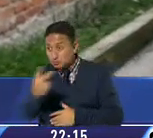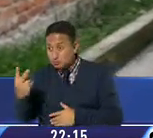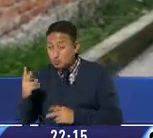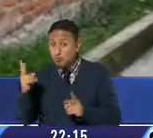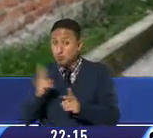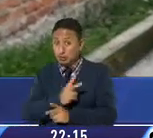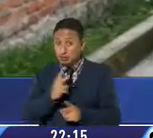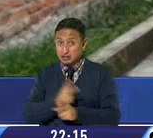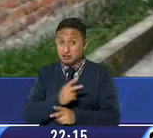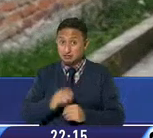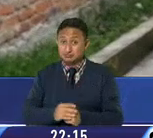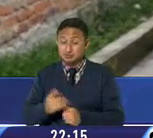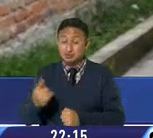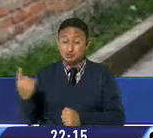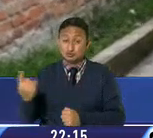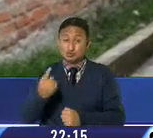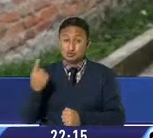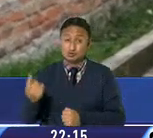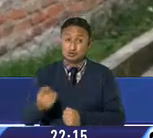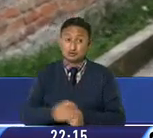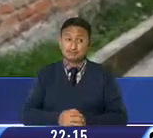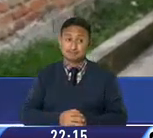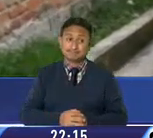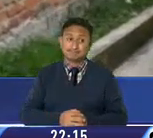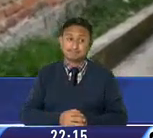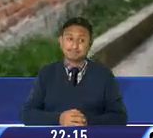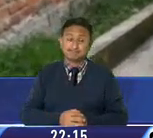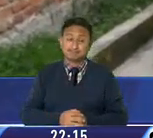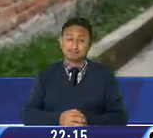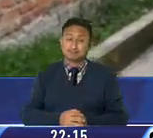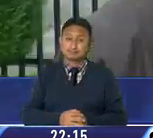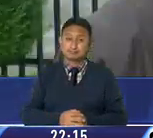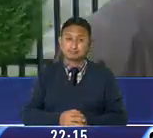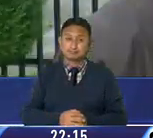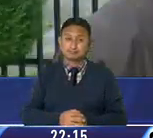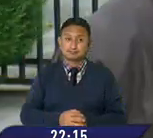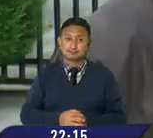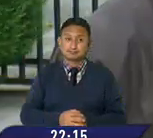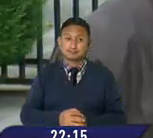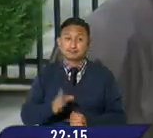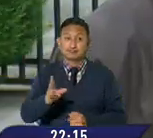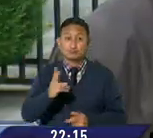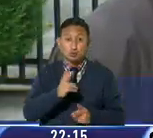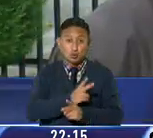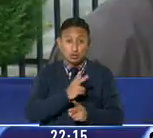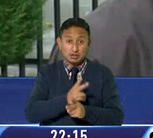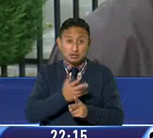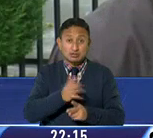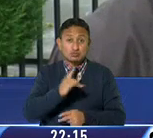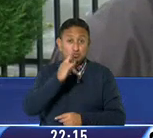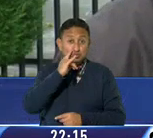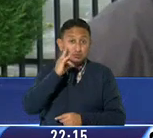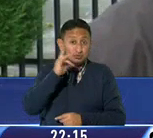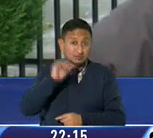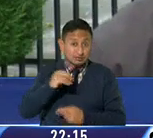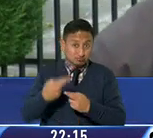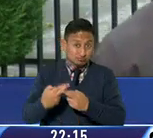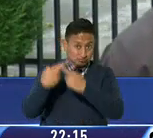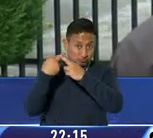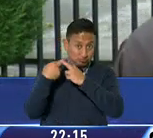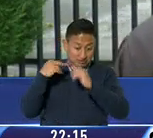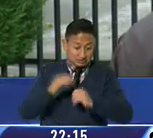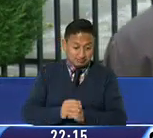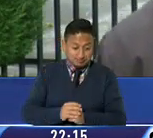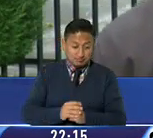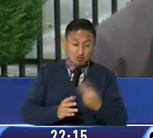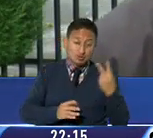quedan prácticamente solos o al cuidado de otros menores. Tengan especial cuidado en los menores que tienen a su cargo, especialmente entre las edades